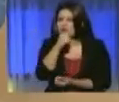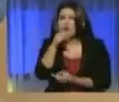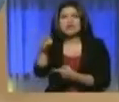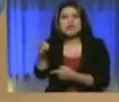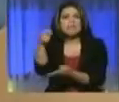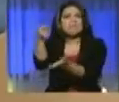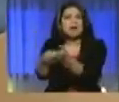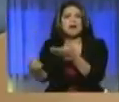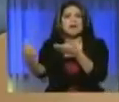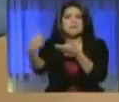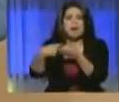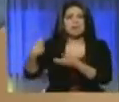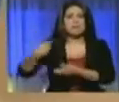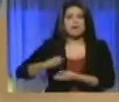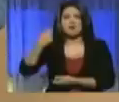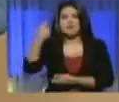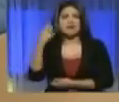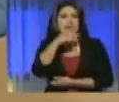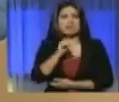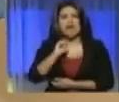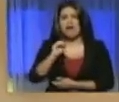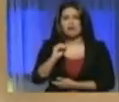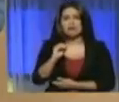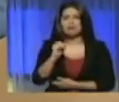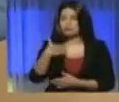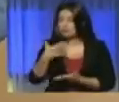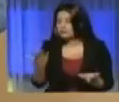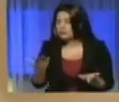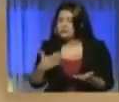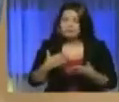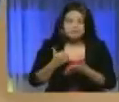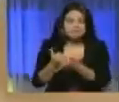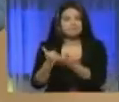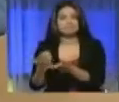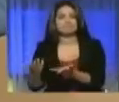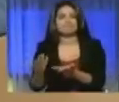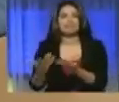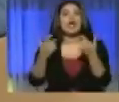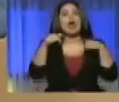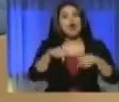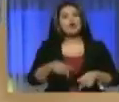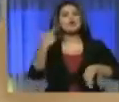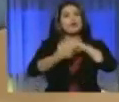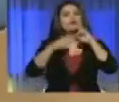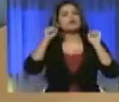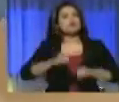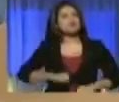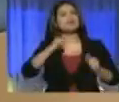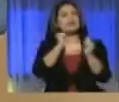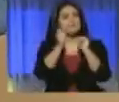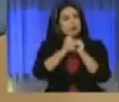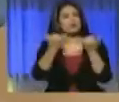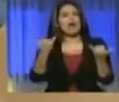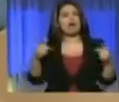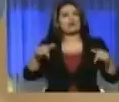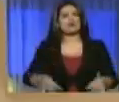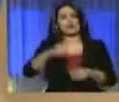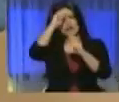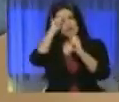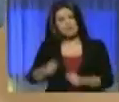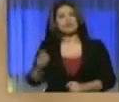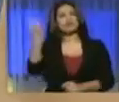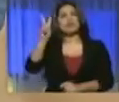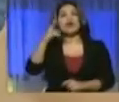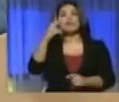puede reivindicar la revolución, es que el deporte es deporte hoy en Venezuela y es reconocido a nivel mundial gracias a